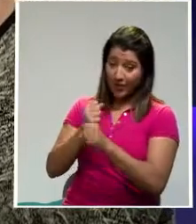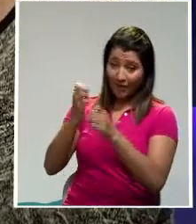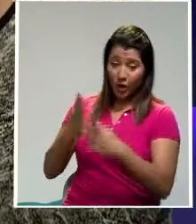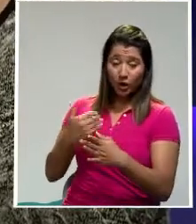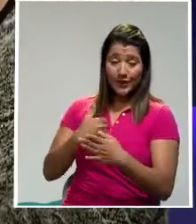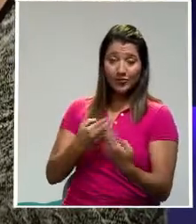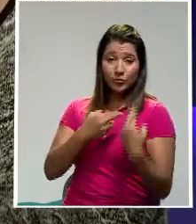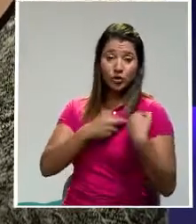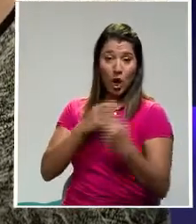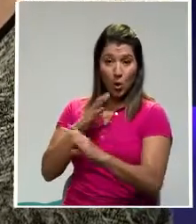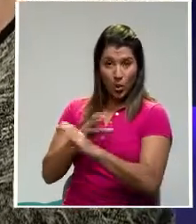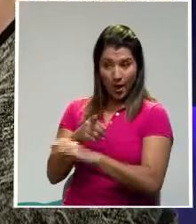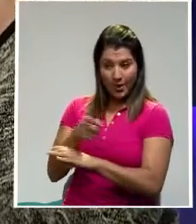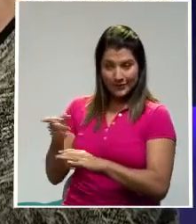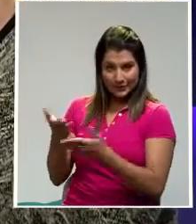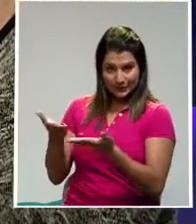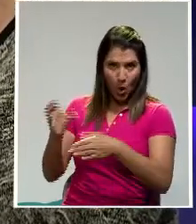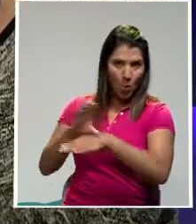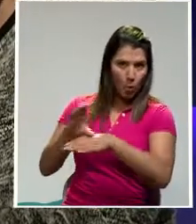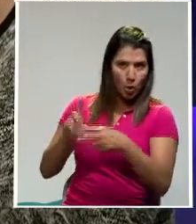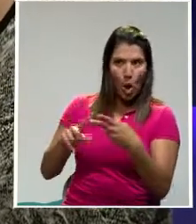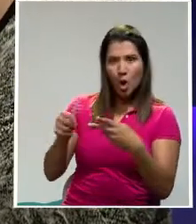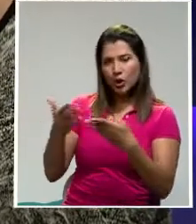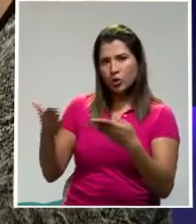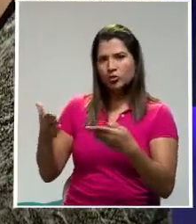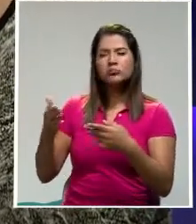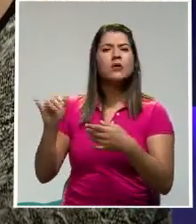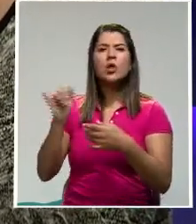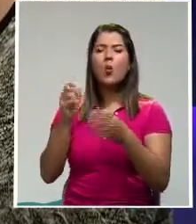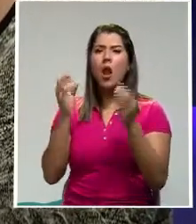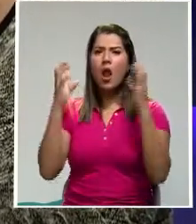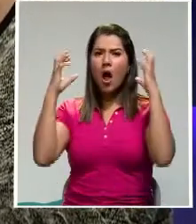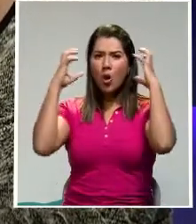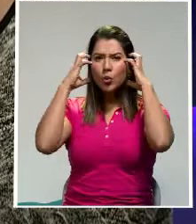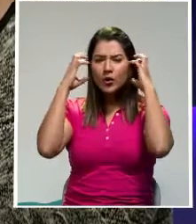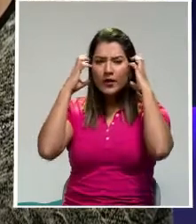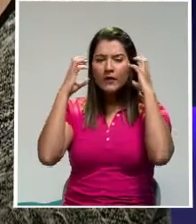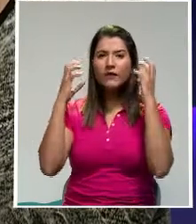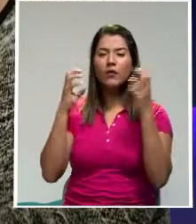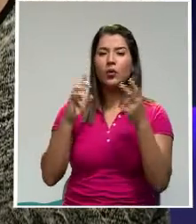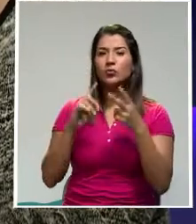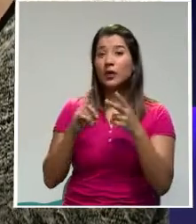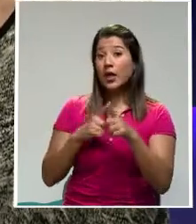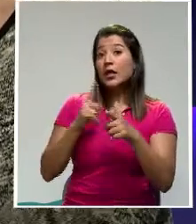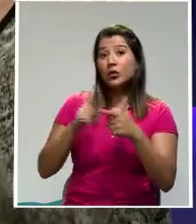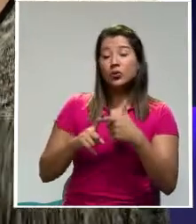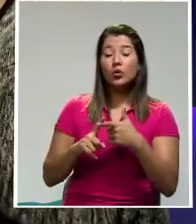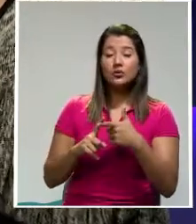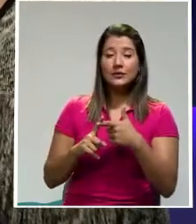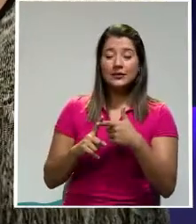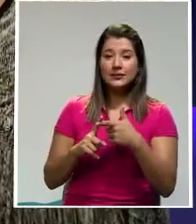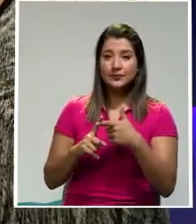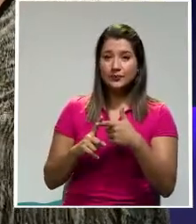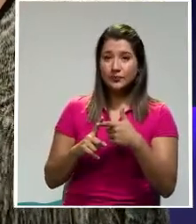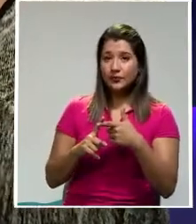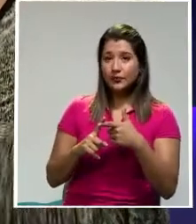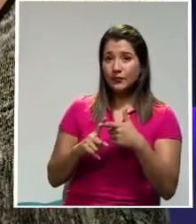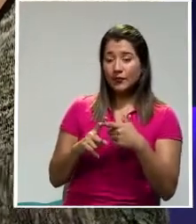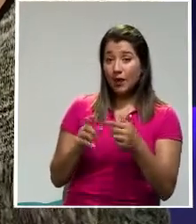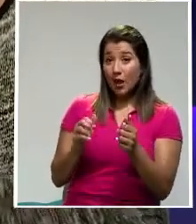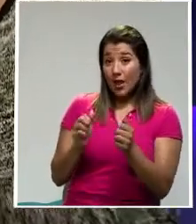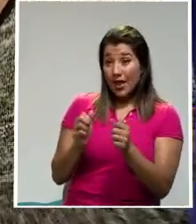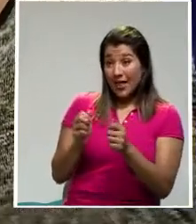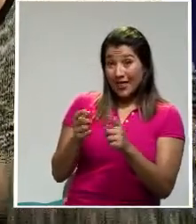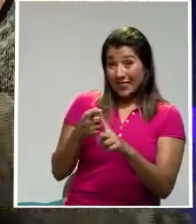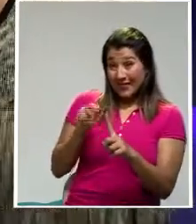Igual se han facilitado los audífonos en muchos de los casos. Entonces, digamos que en ese